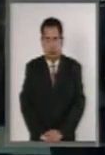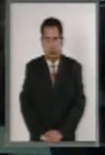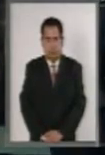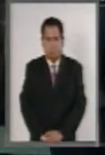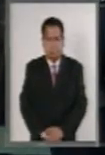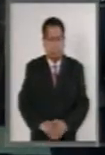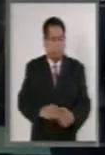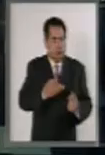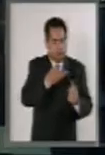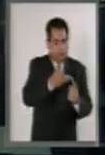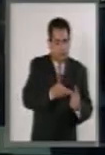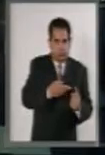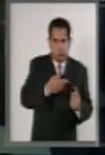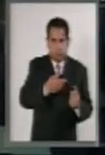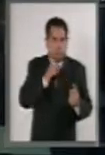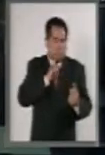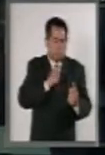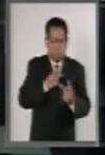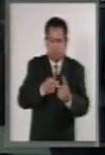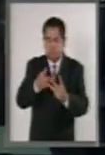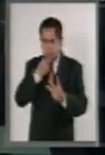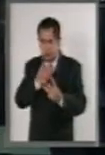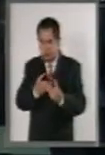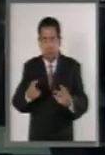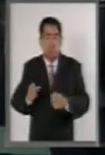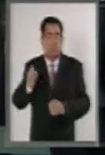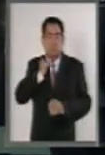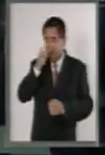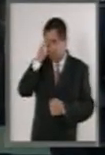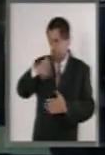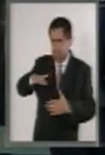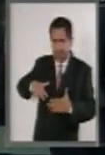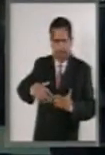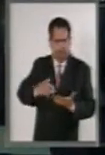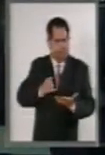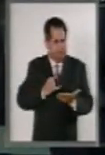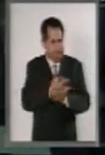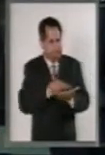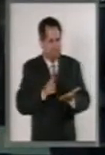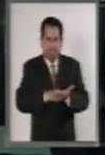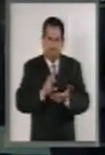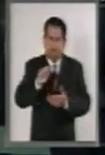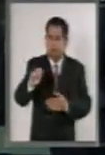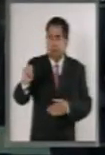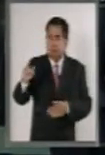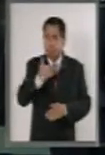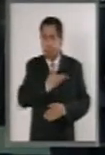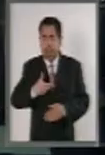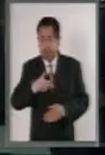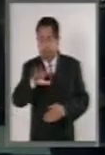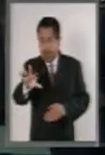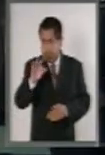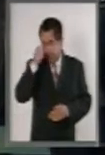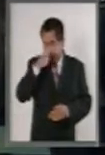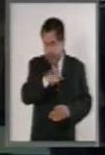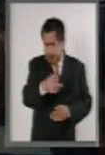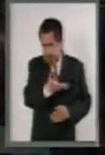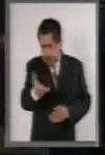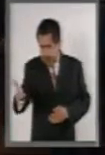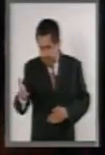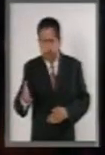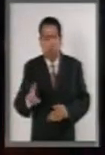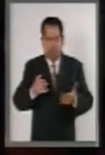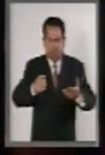Señora cónsul y señores embajadores, el Senado de la República acaba de ratificar los nombramientos que el titular del Poder Ejecutivo Federal expidió en su favor de la siguiente